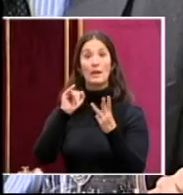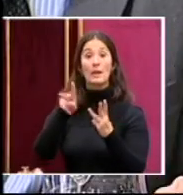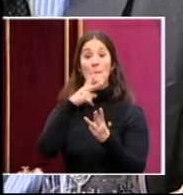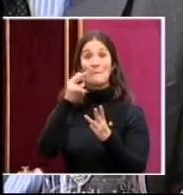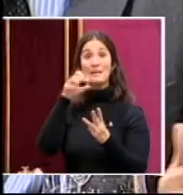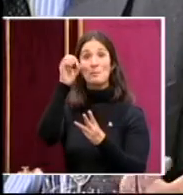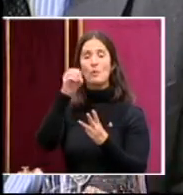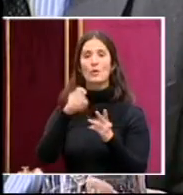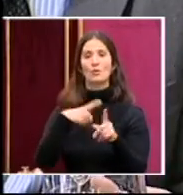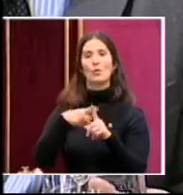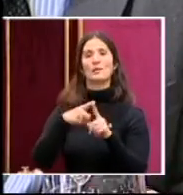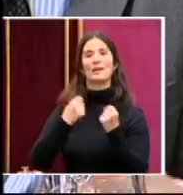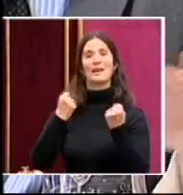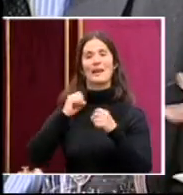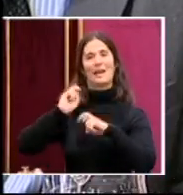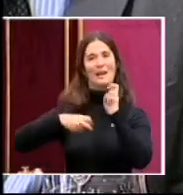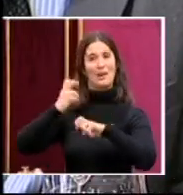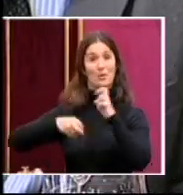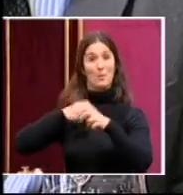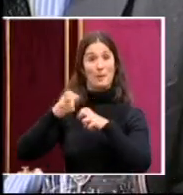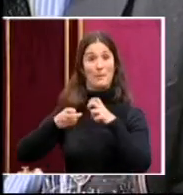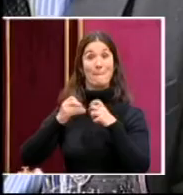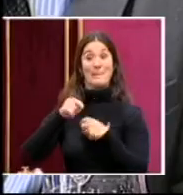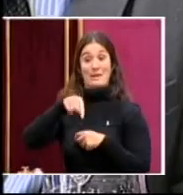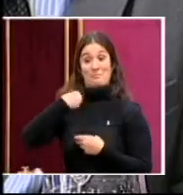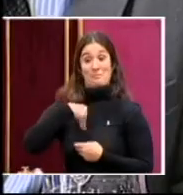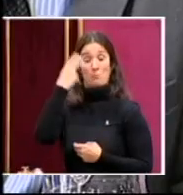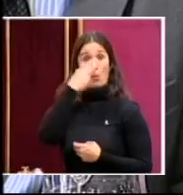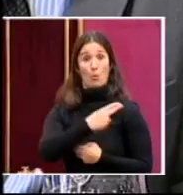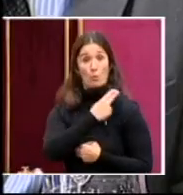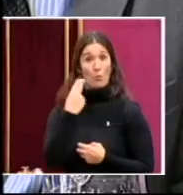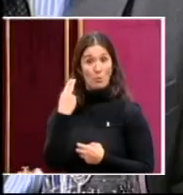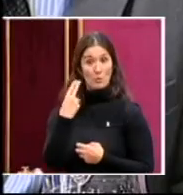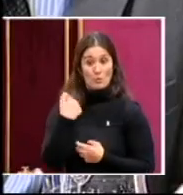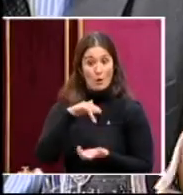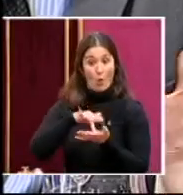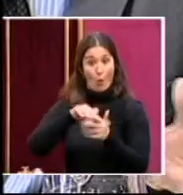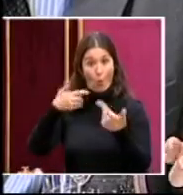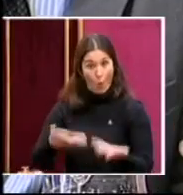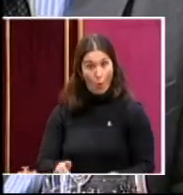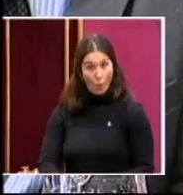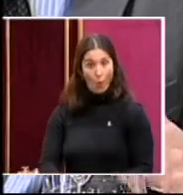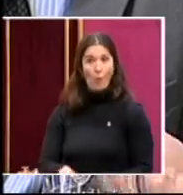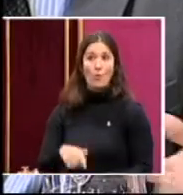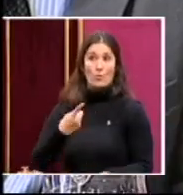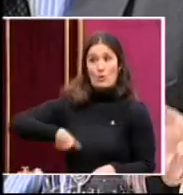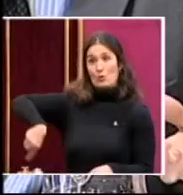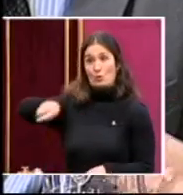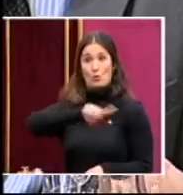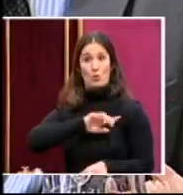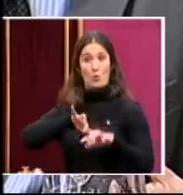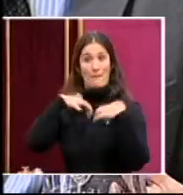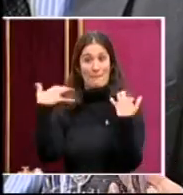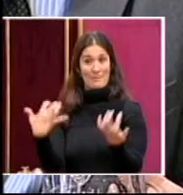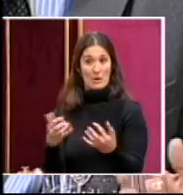un 20% más la energía renovable. Pero es que este compromiso que se hace hoy por parte de todo el Pleno